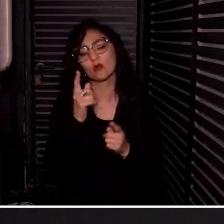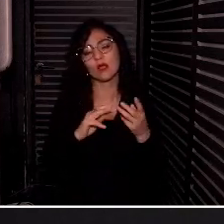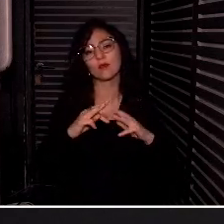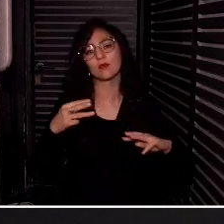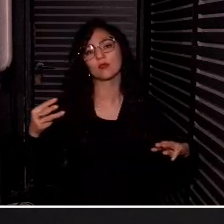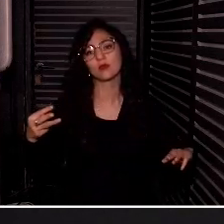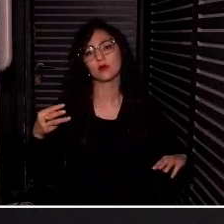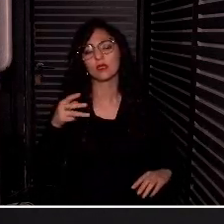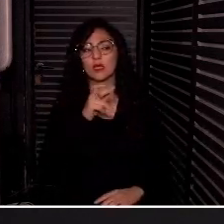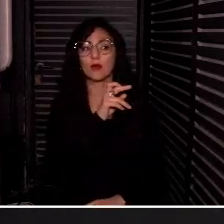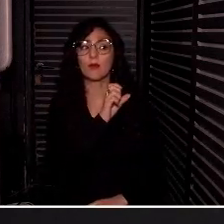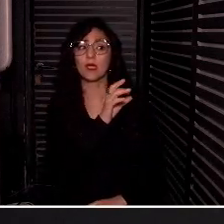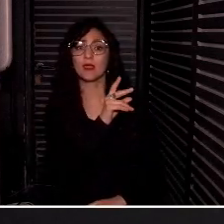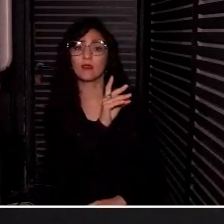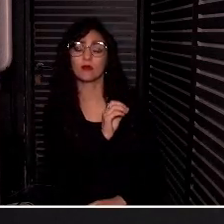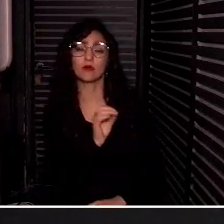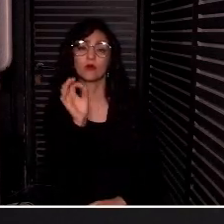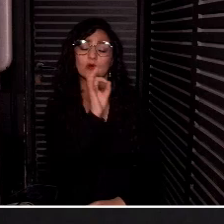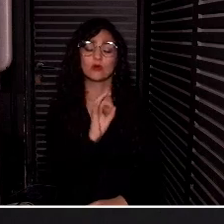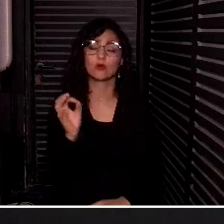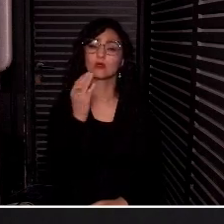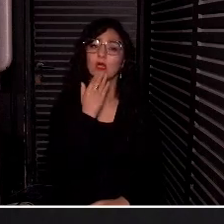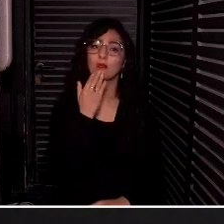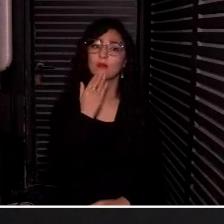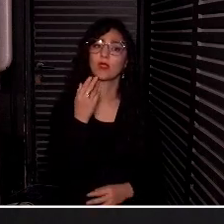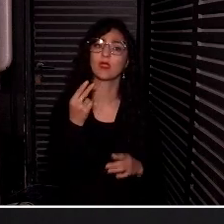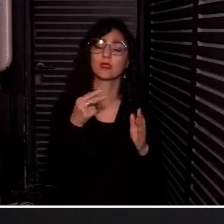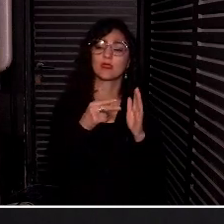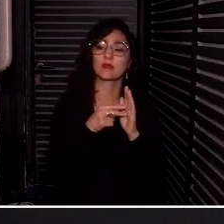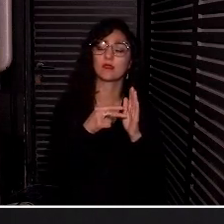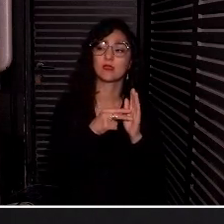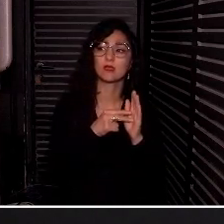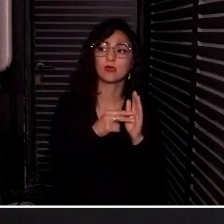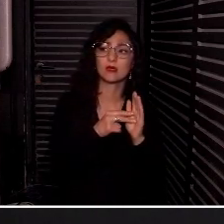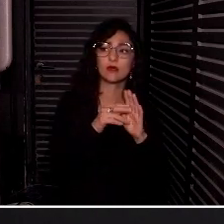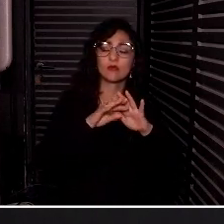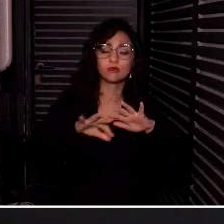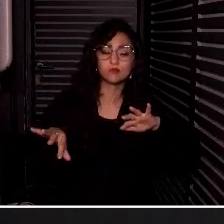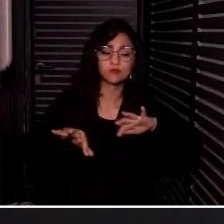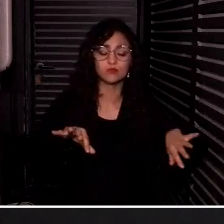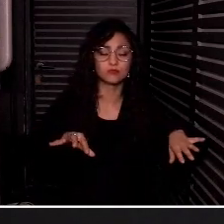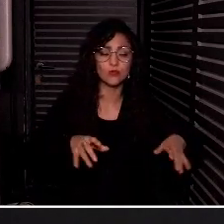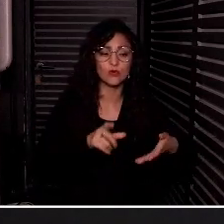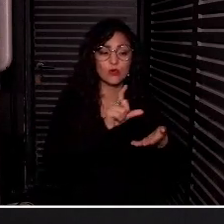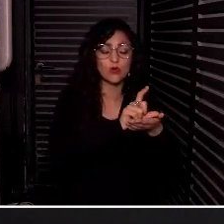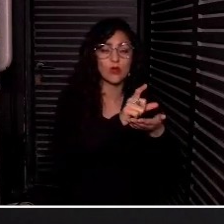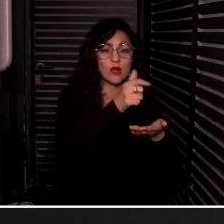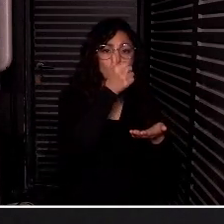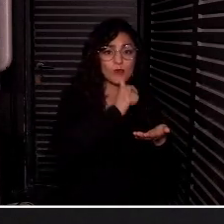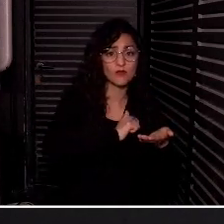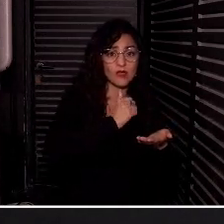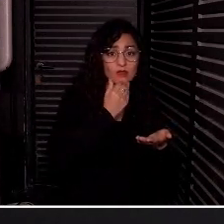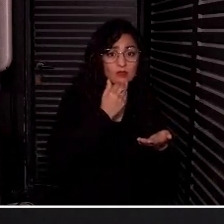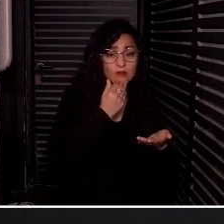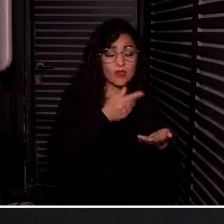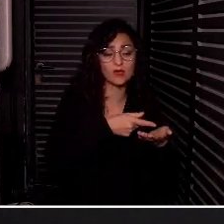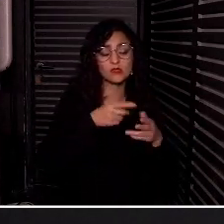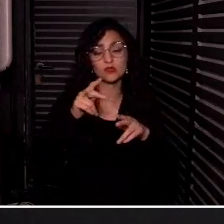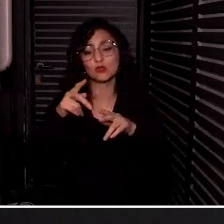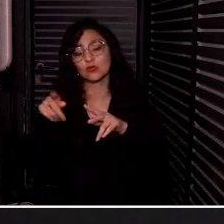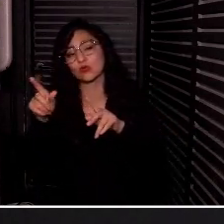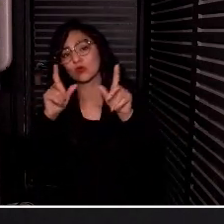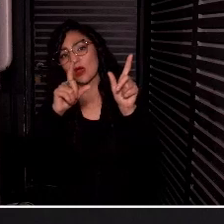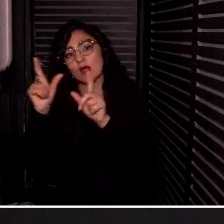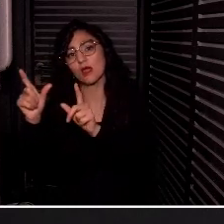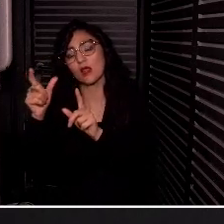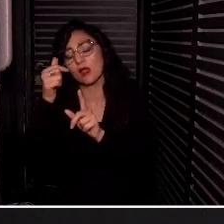sugiere Pedro o podríamos dividir o ponerle un impuesto a los privados para que sustenten la la la televisión pública por ejemplo los otros tres